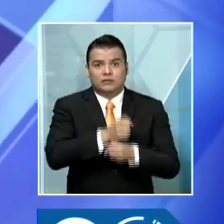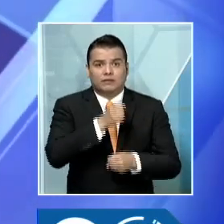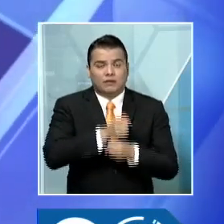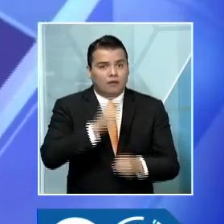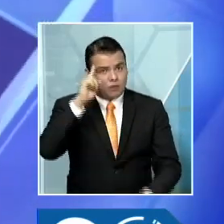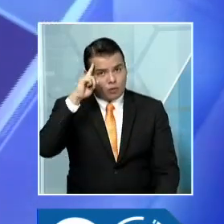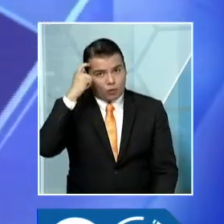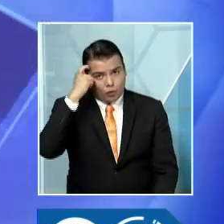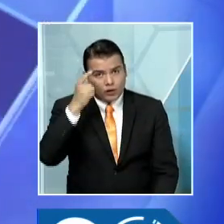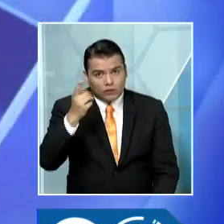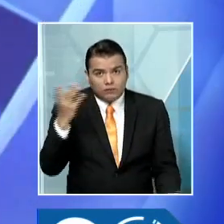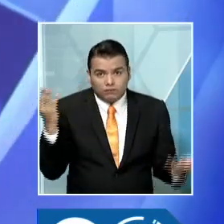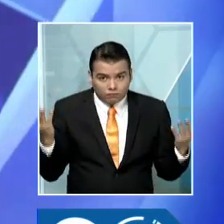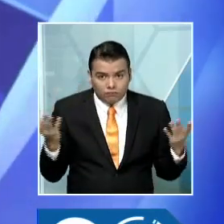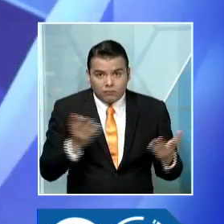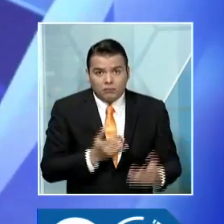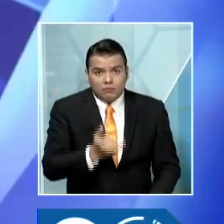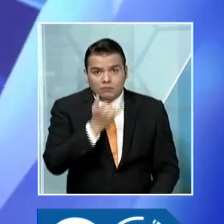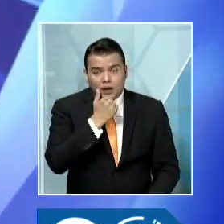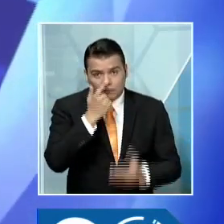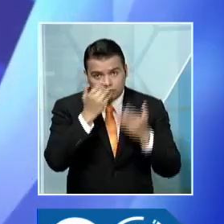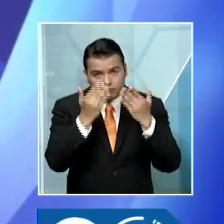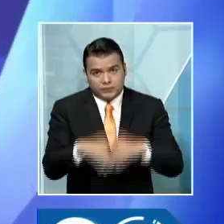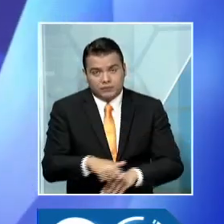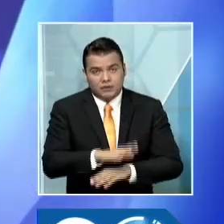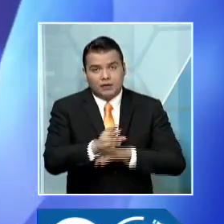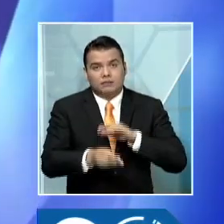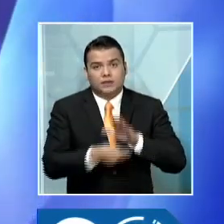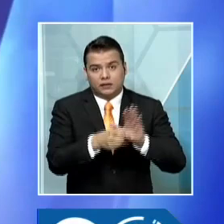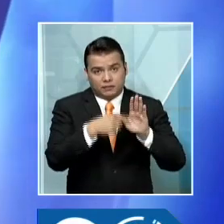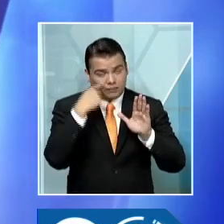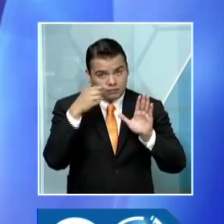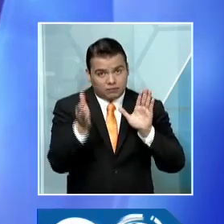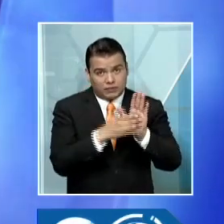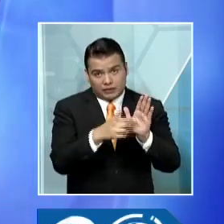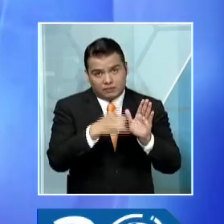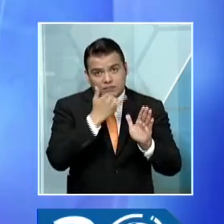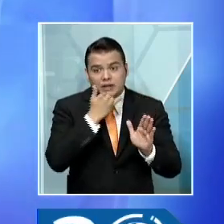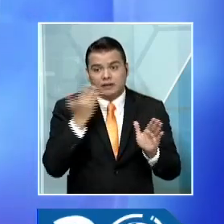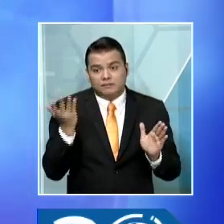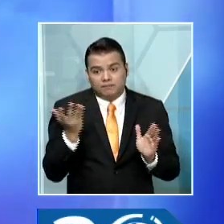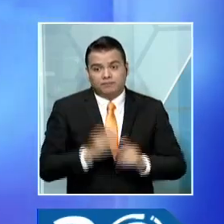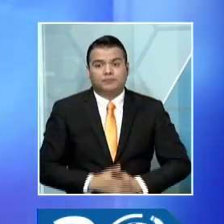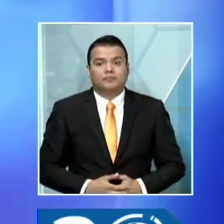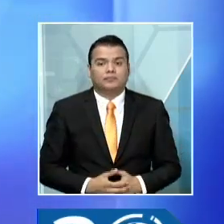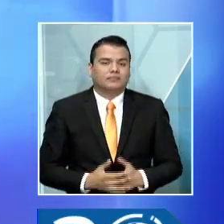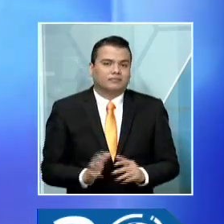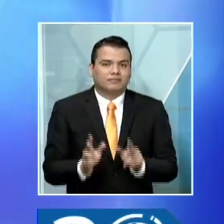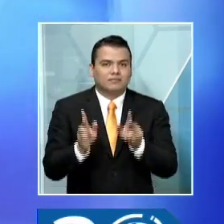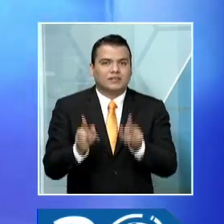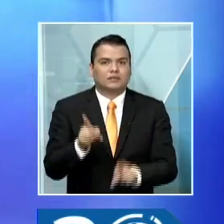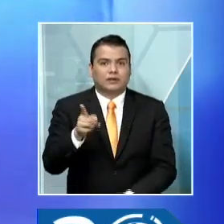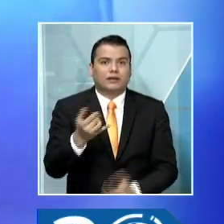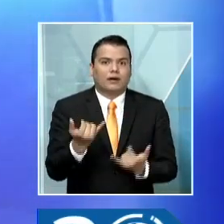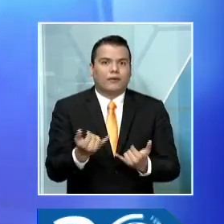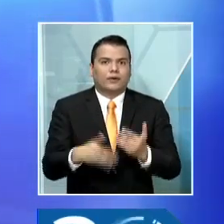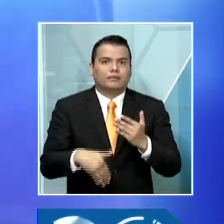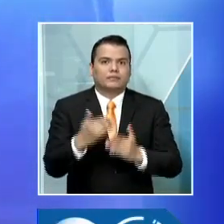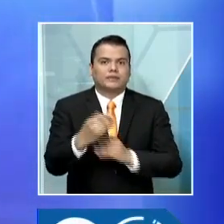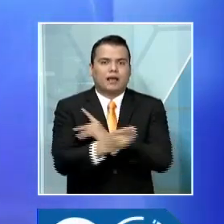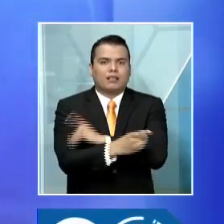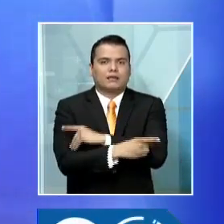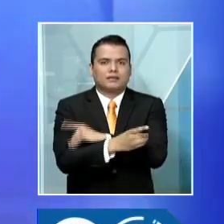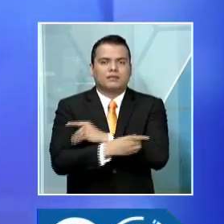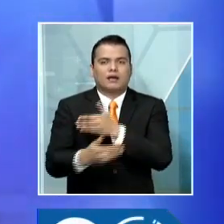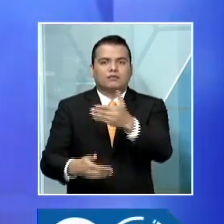en ejercicio de sus funciones, quien se presume, según lo revela el video, actuó violando la ley. Ahora el guarda enfrenta un proceso penal